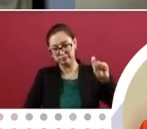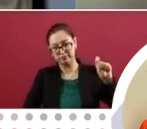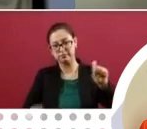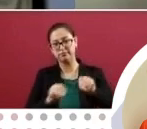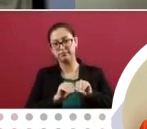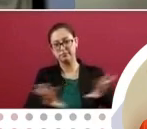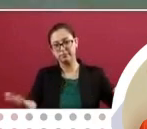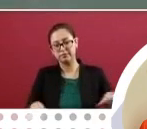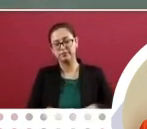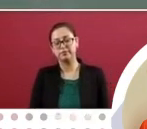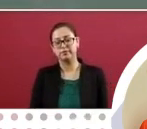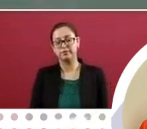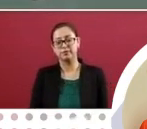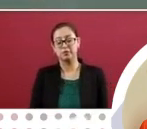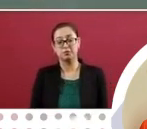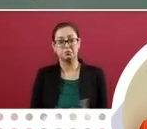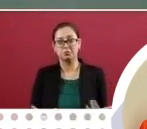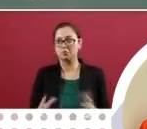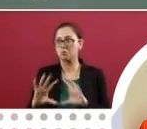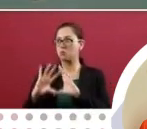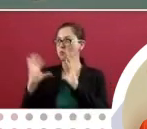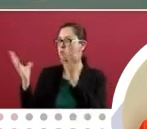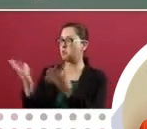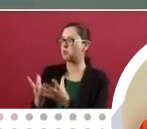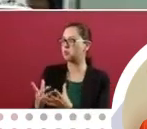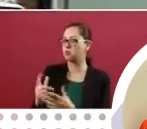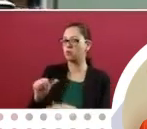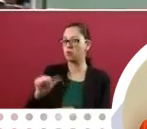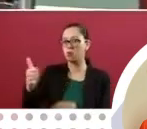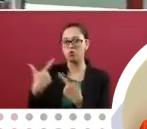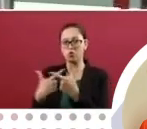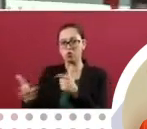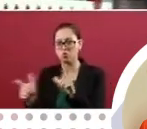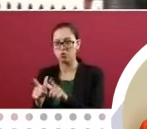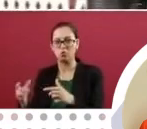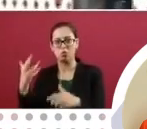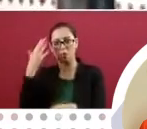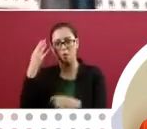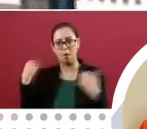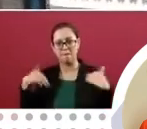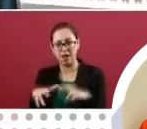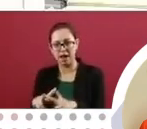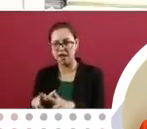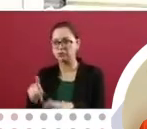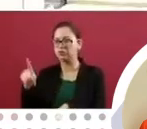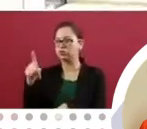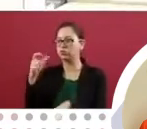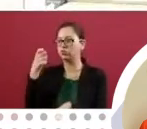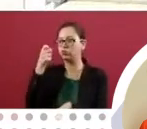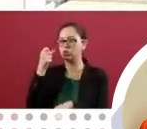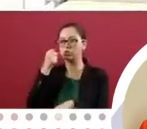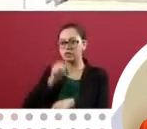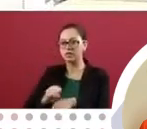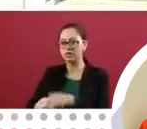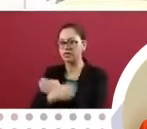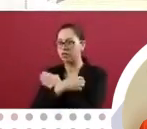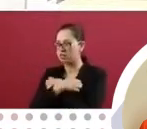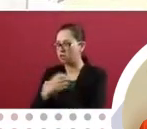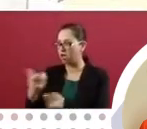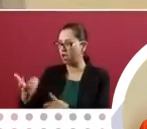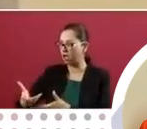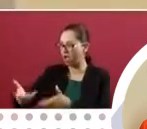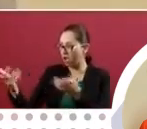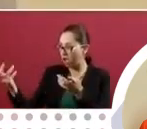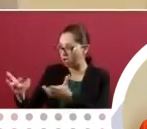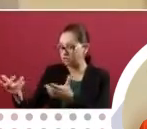cartulinas que sirven para hacer las portadas de los libros, y también cajas de cartón, que justamente sirve para el empaquetado de